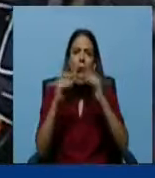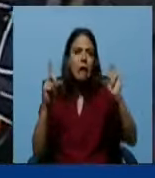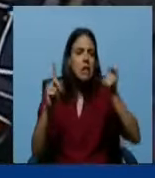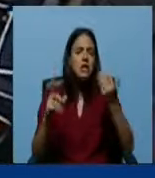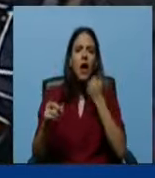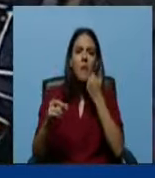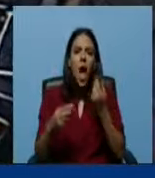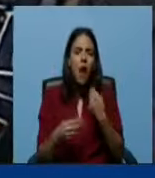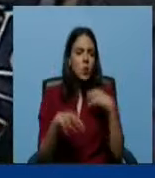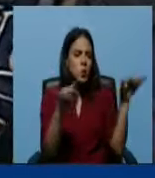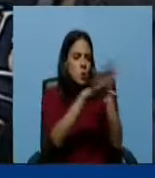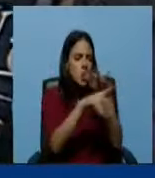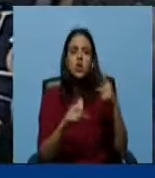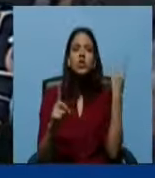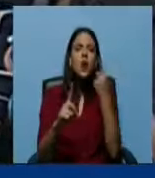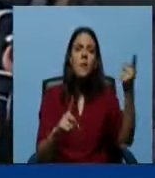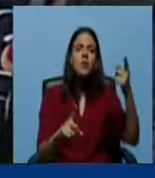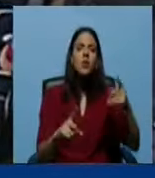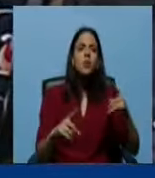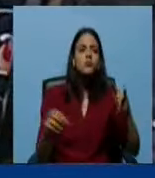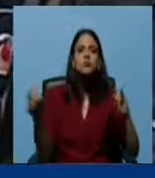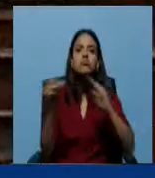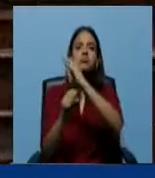que tienes que hacer es meterle una puñalada a Chávez.